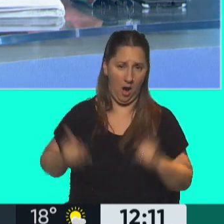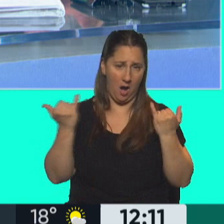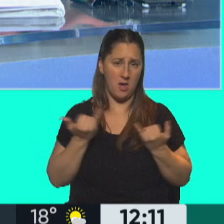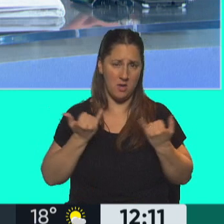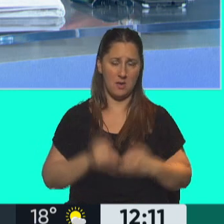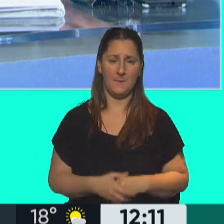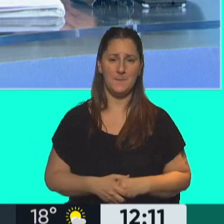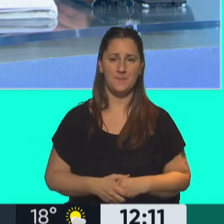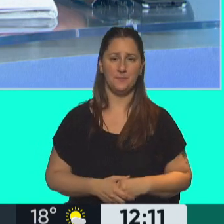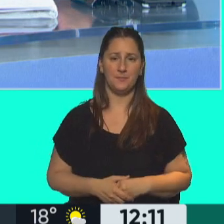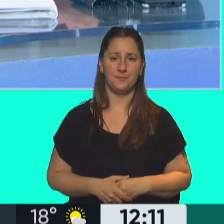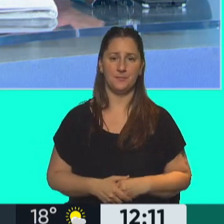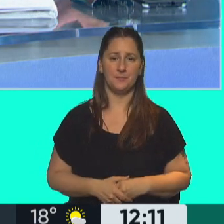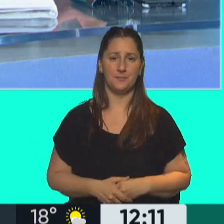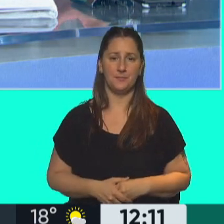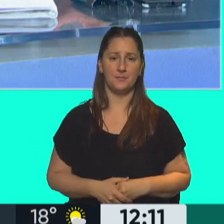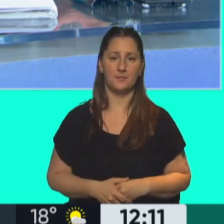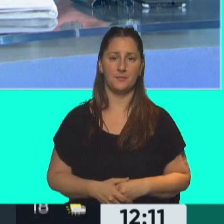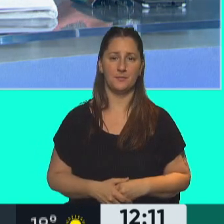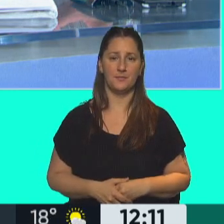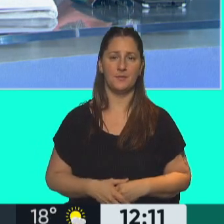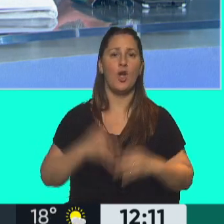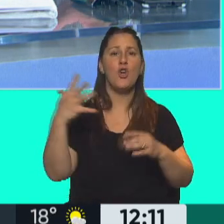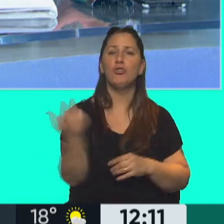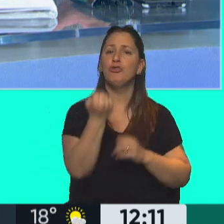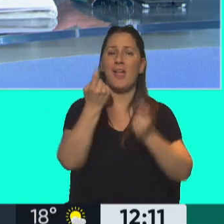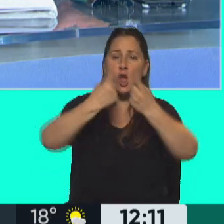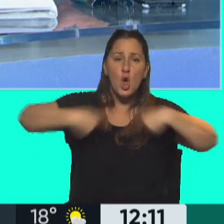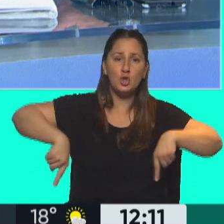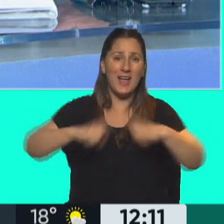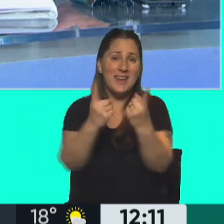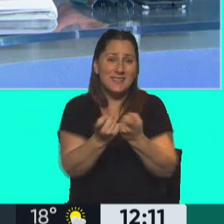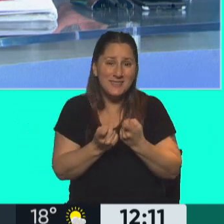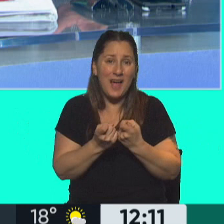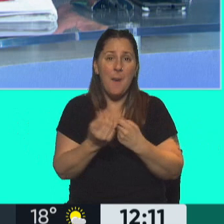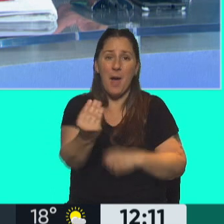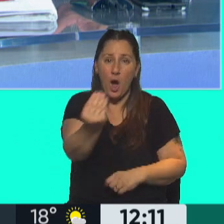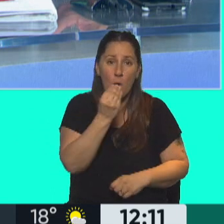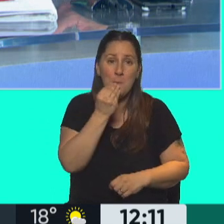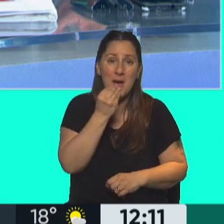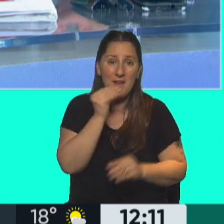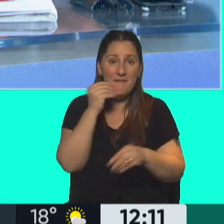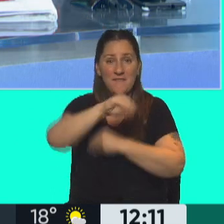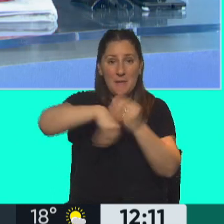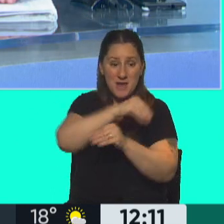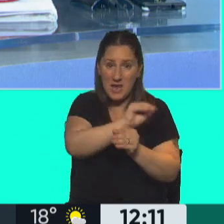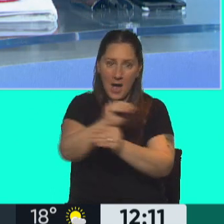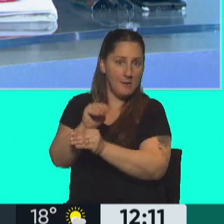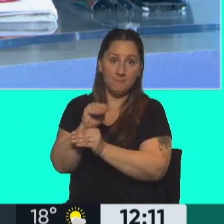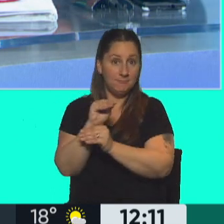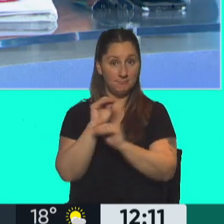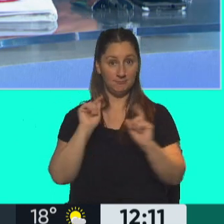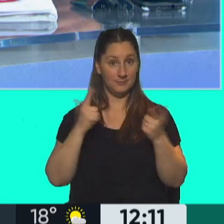que están limitados de conseguir los recursos necesarios para alimentar a la familia. Este es